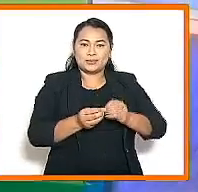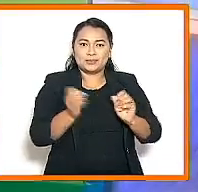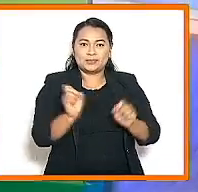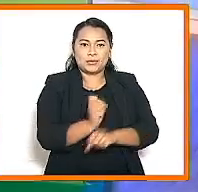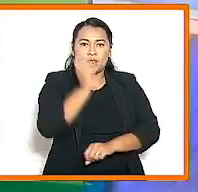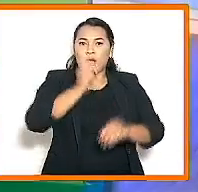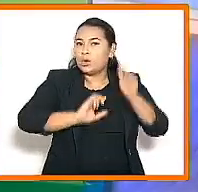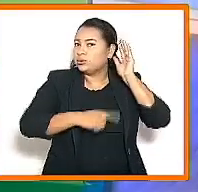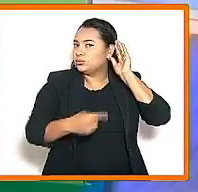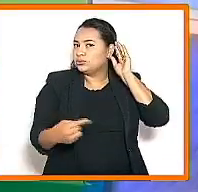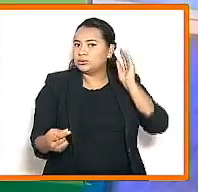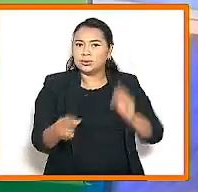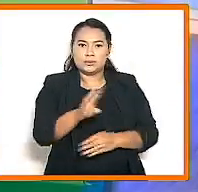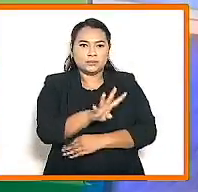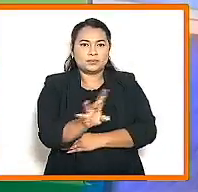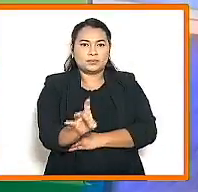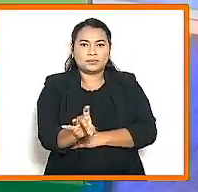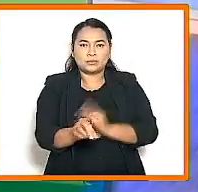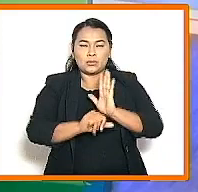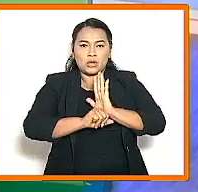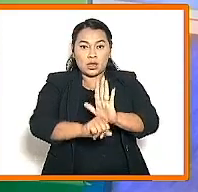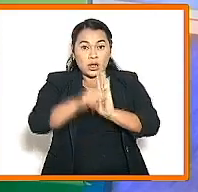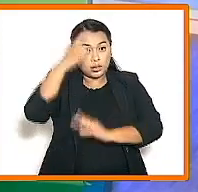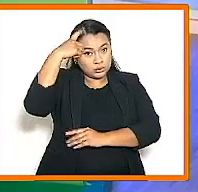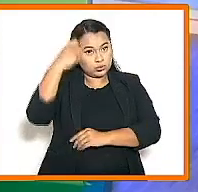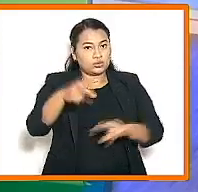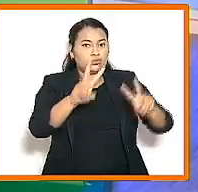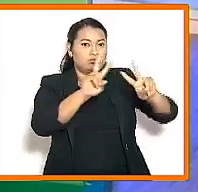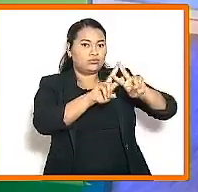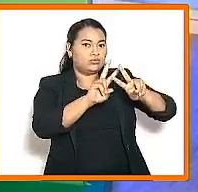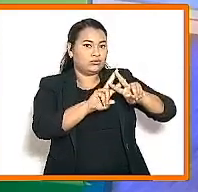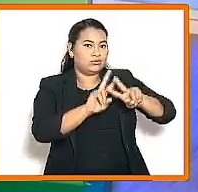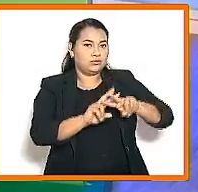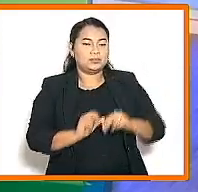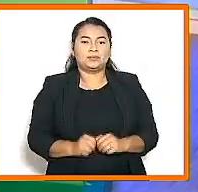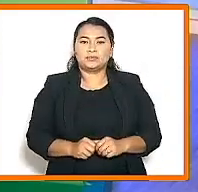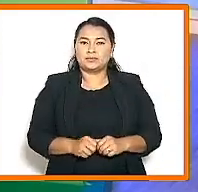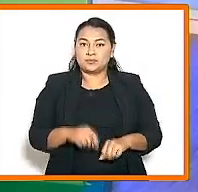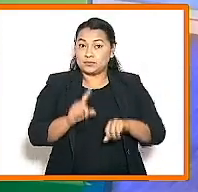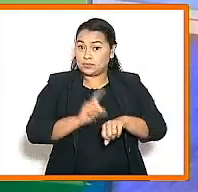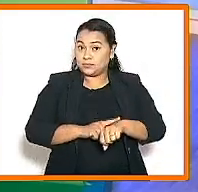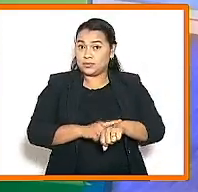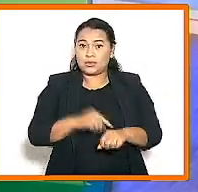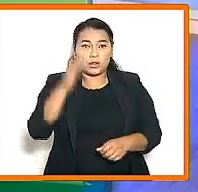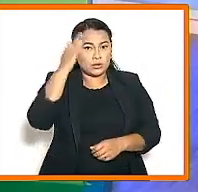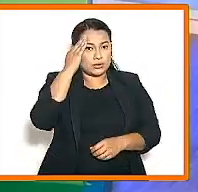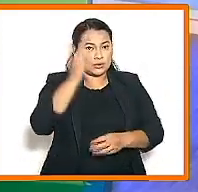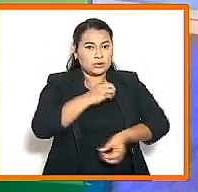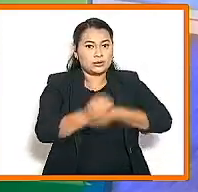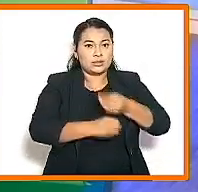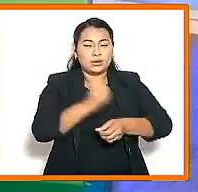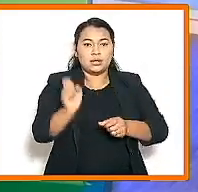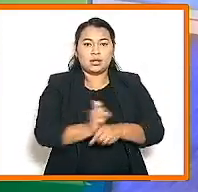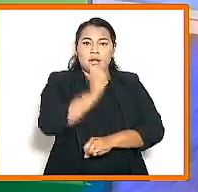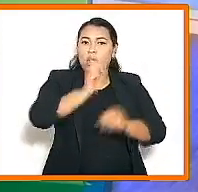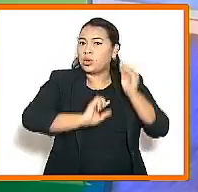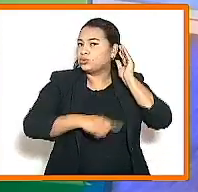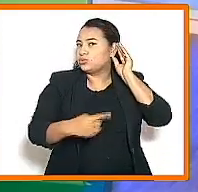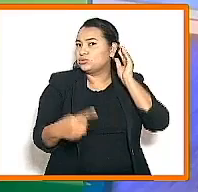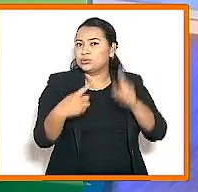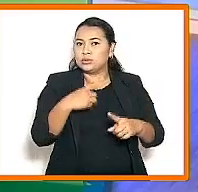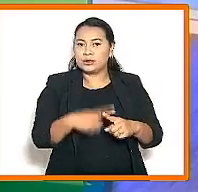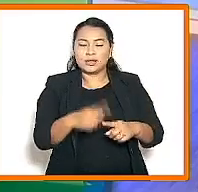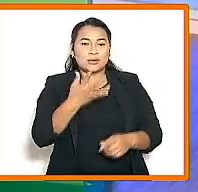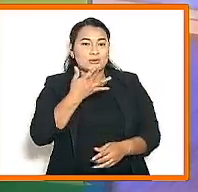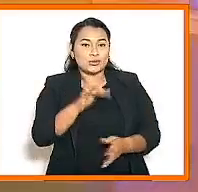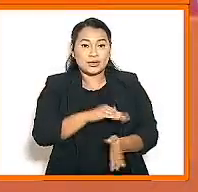en Diaria 48 con su símbolo de sueños estrella. Es momento de conocer la esferita ganadora para Multi X. Te deseamos muchísima suerte